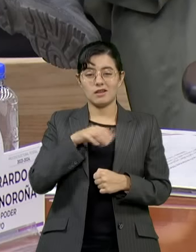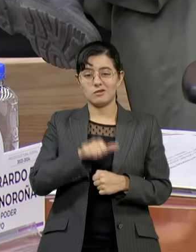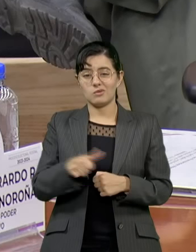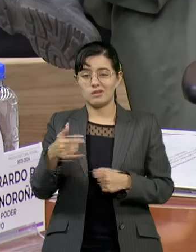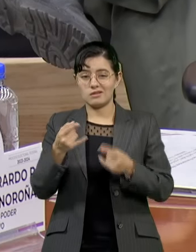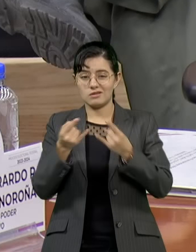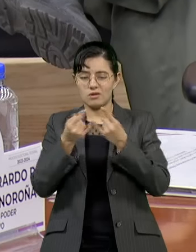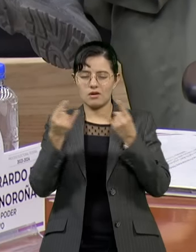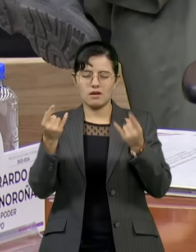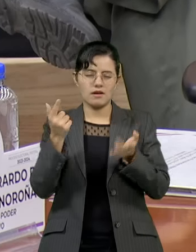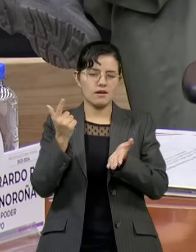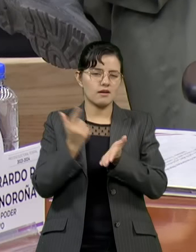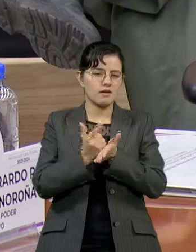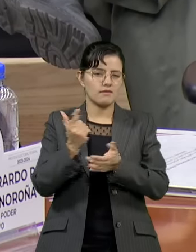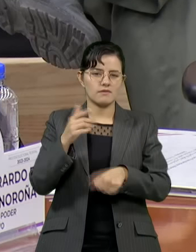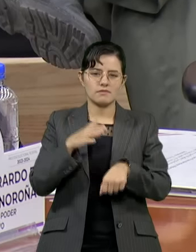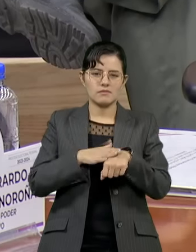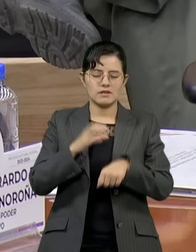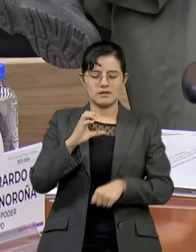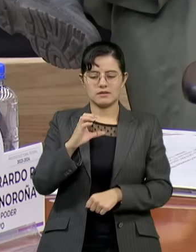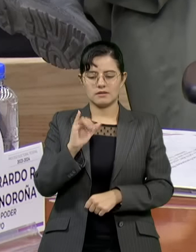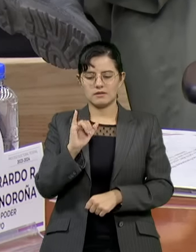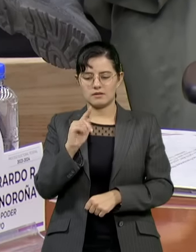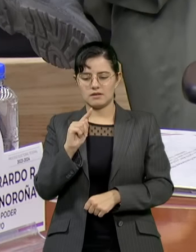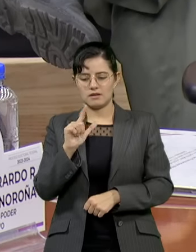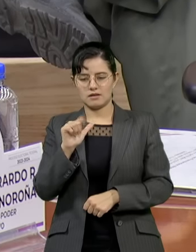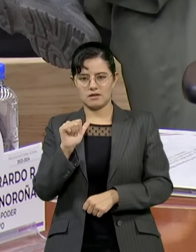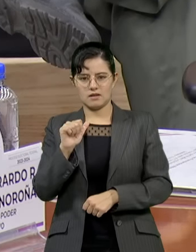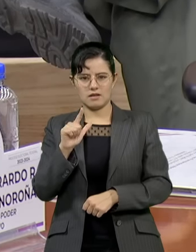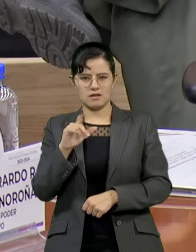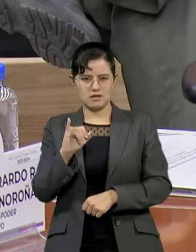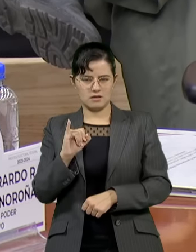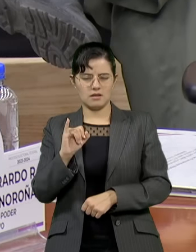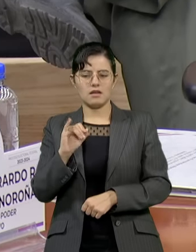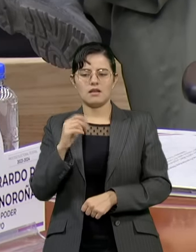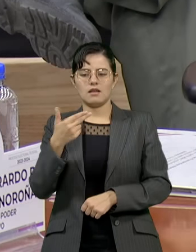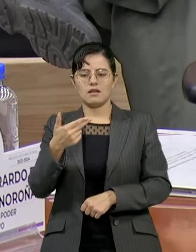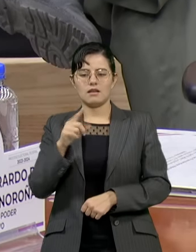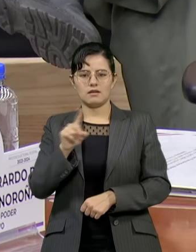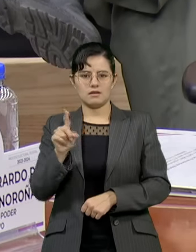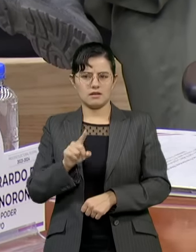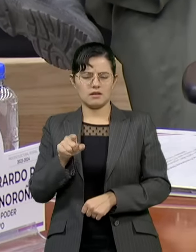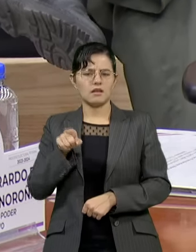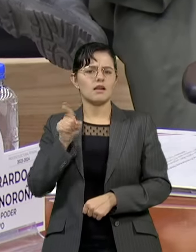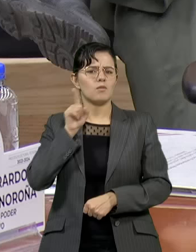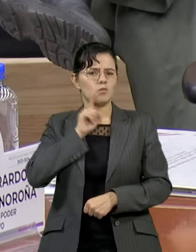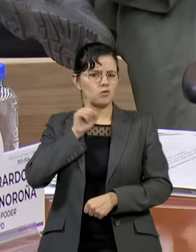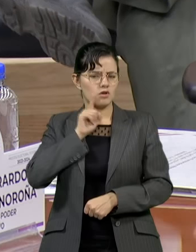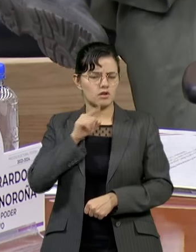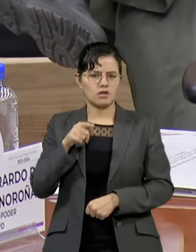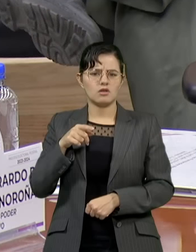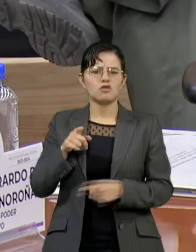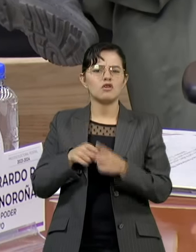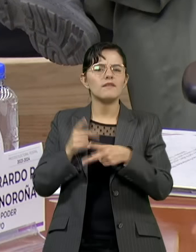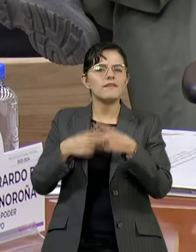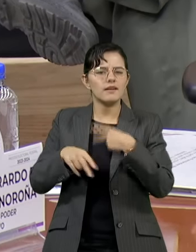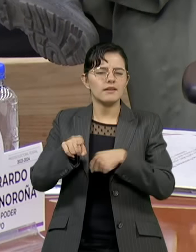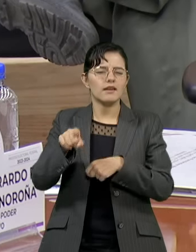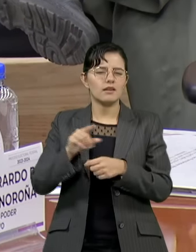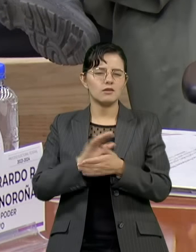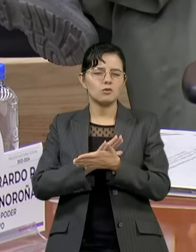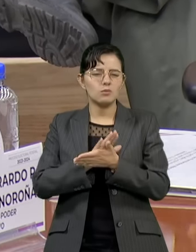todavía el de Citlali Hernández que es mujer que es de origen muy humilde que es de la